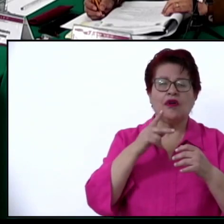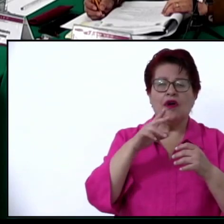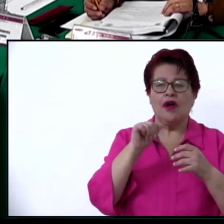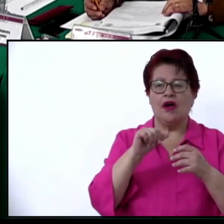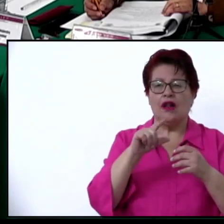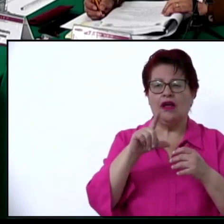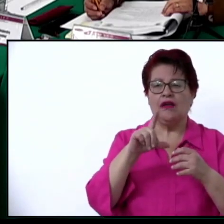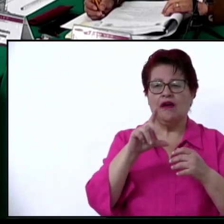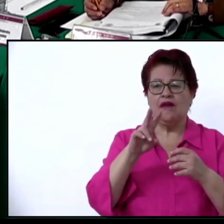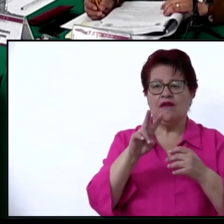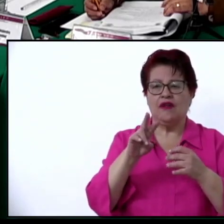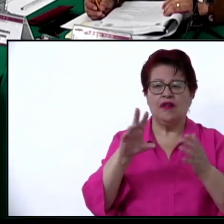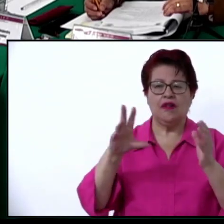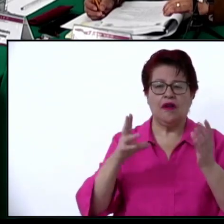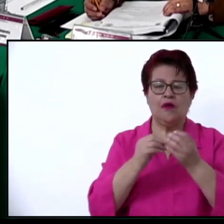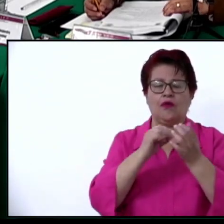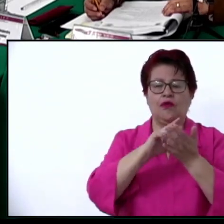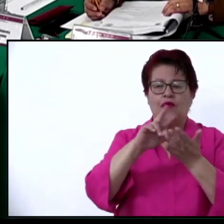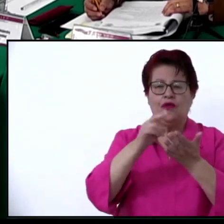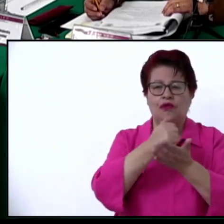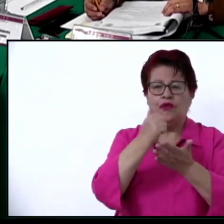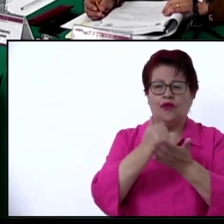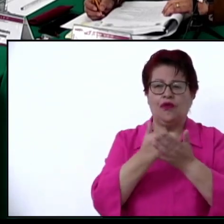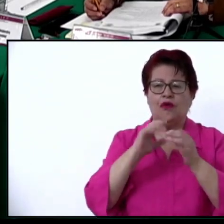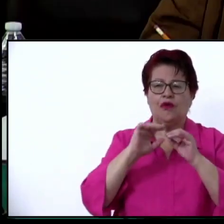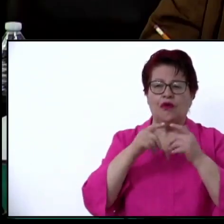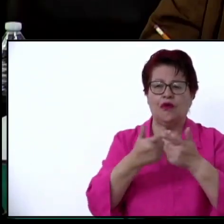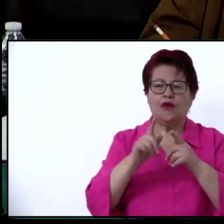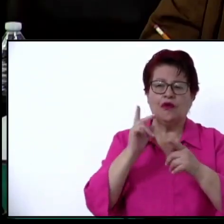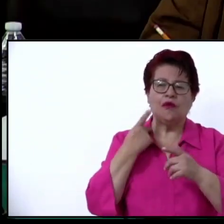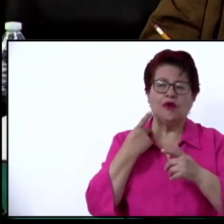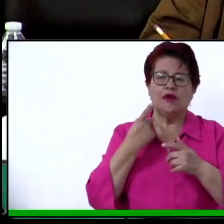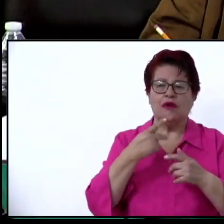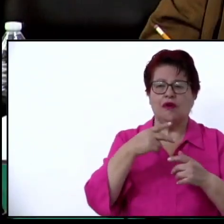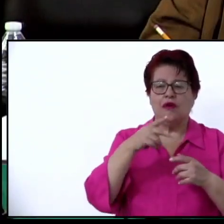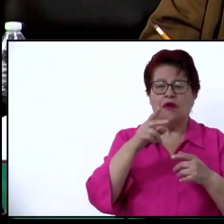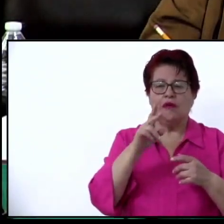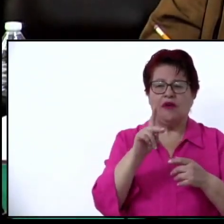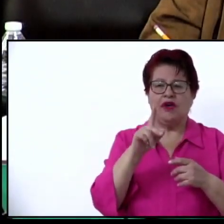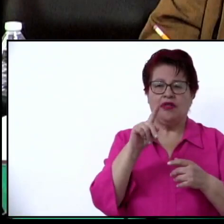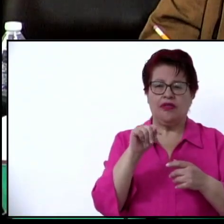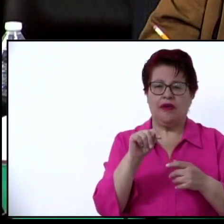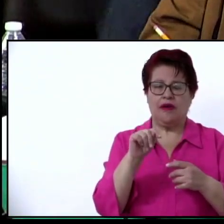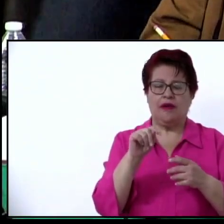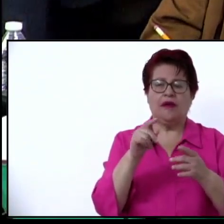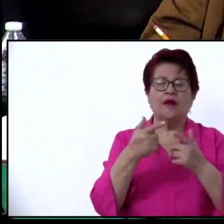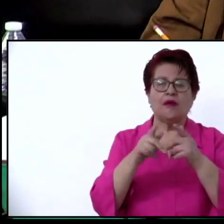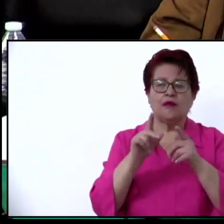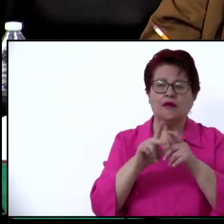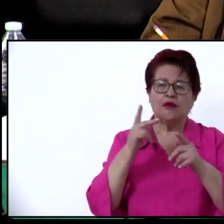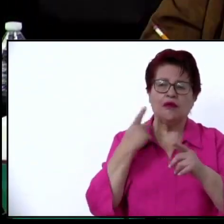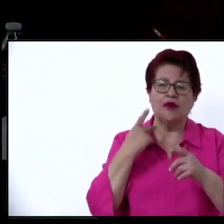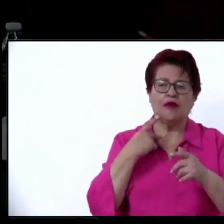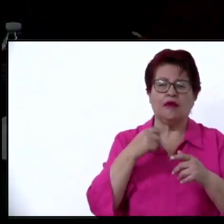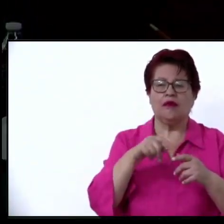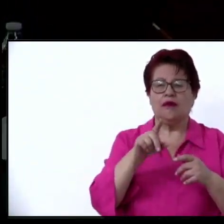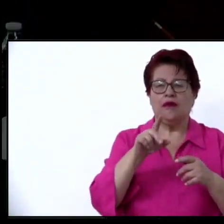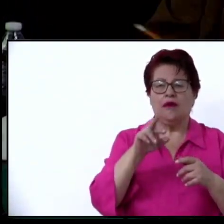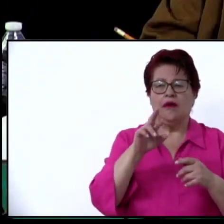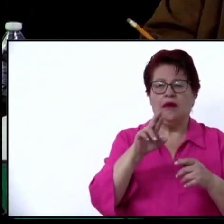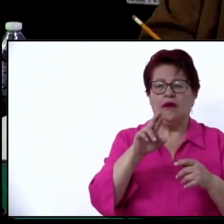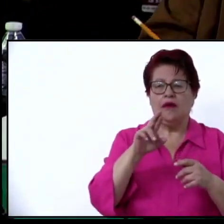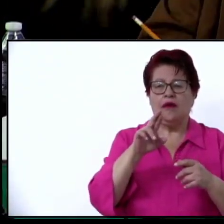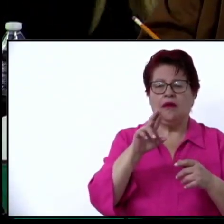Verde Juntos por la Ciudad. Grupo Parlamentario del Partido del Trabajo. Grupo Parlamentario del Partido de la